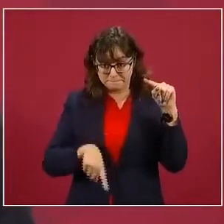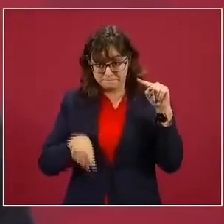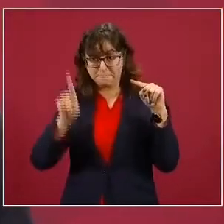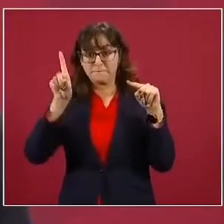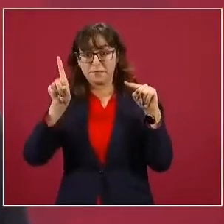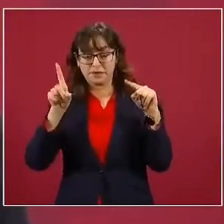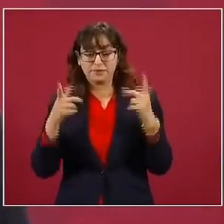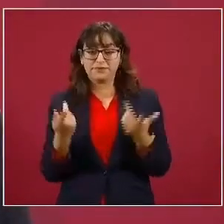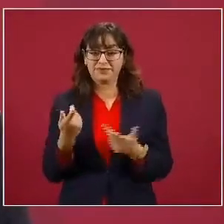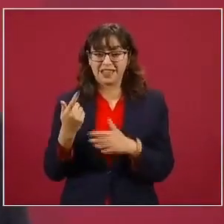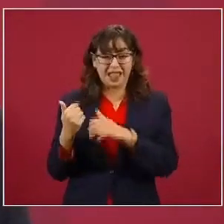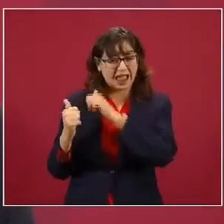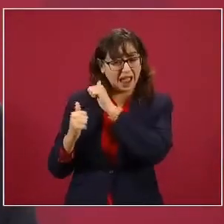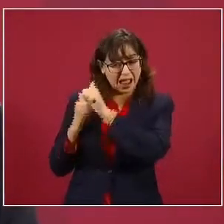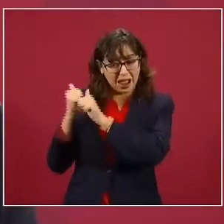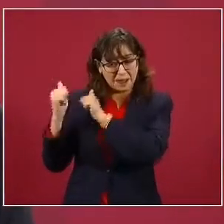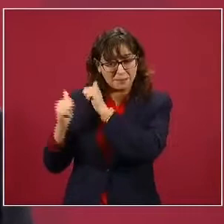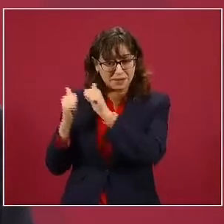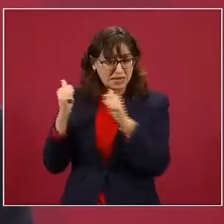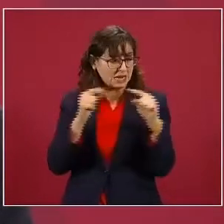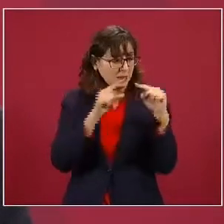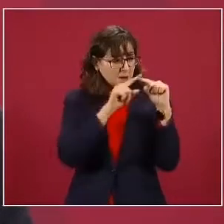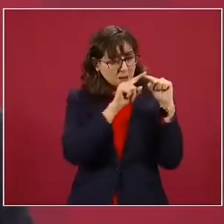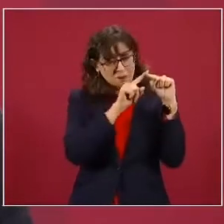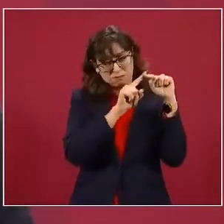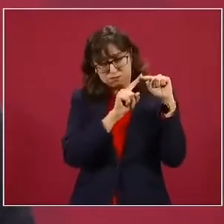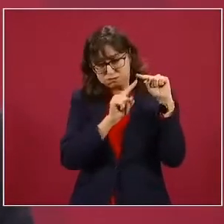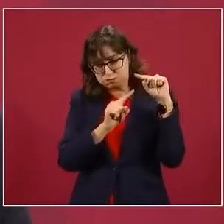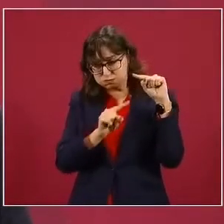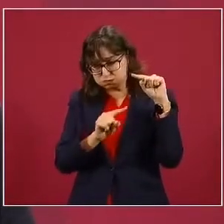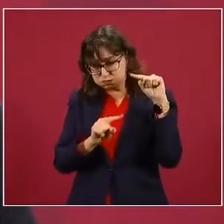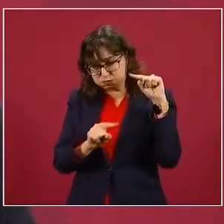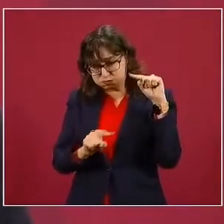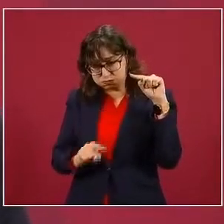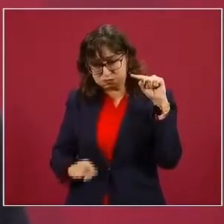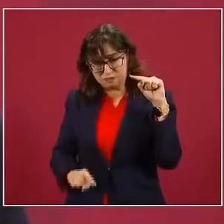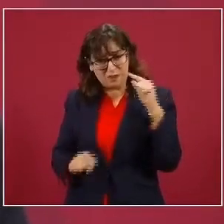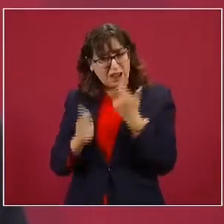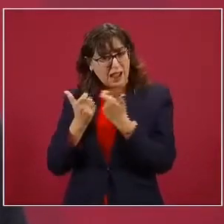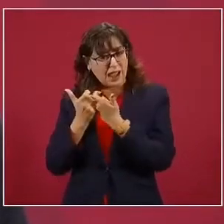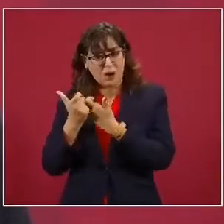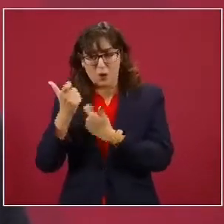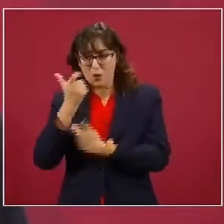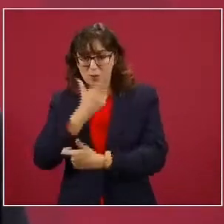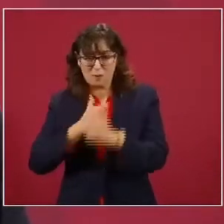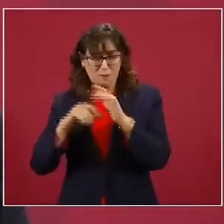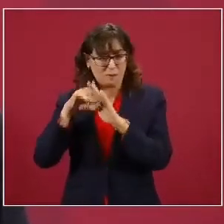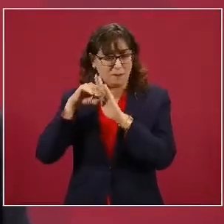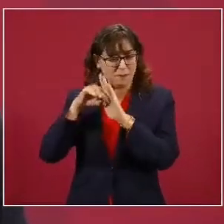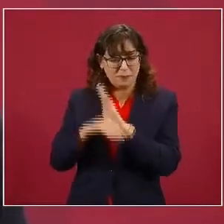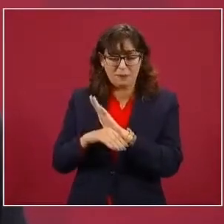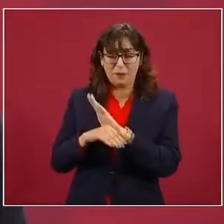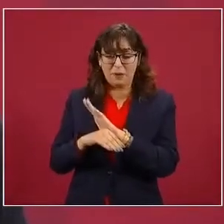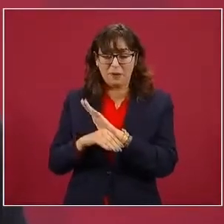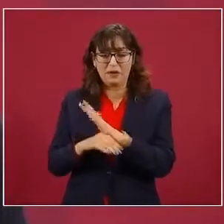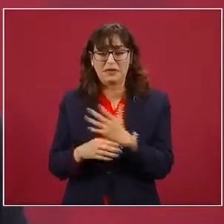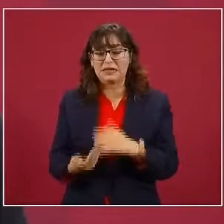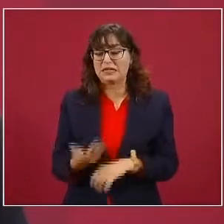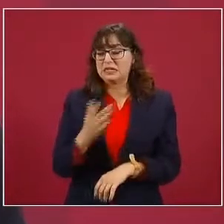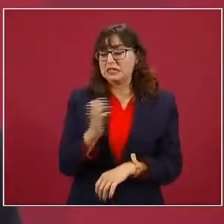Caímos en abril, se perdieron solo de trabajadores inscritos al Seguro Social